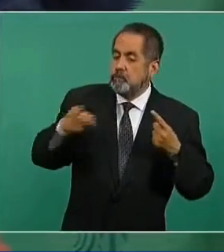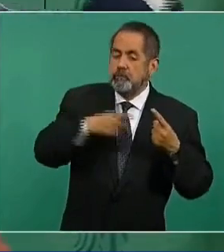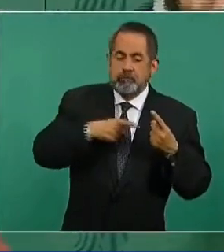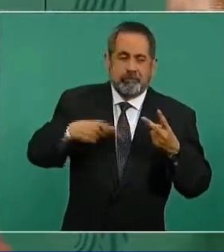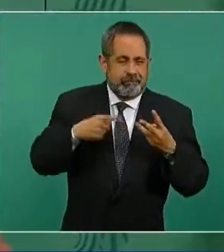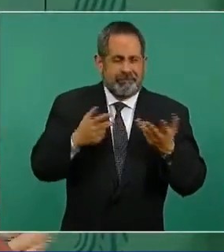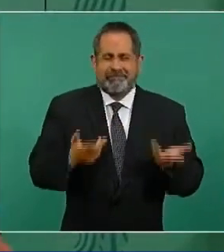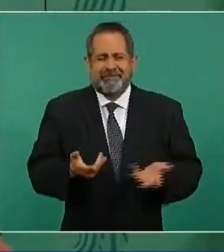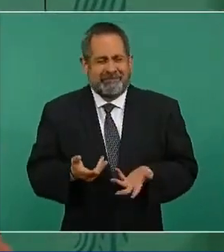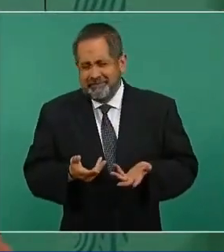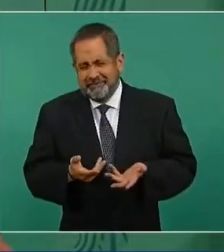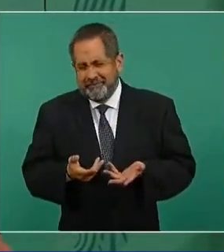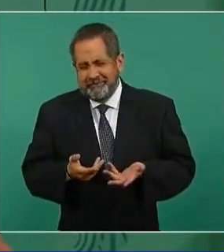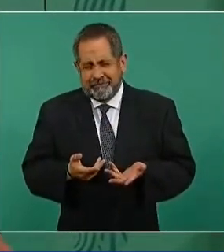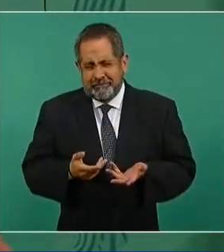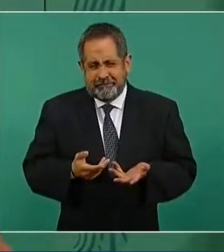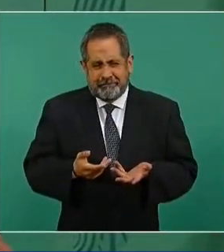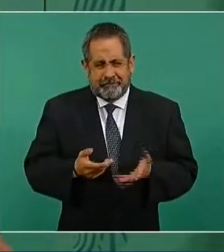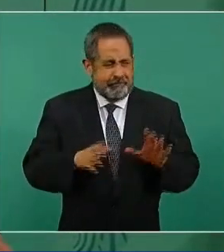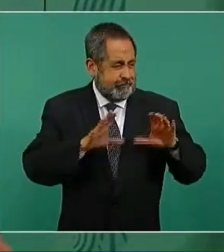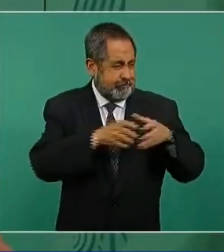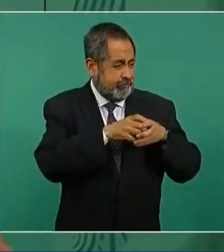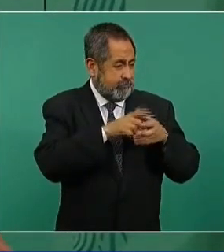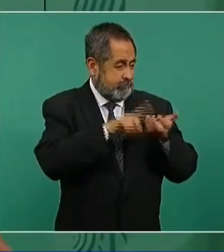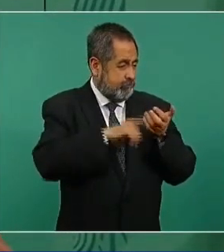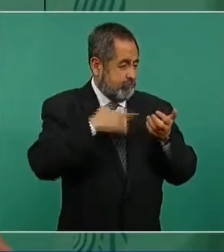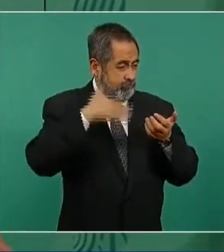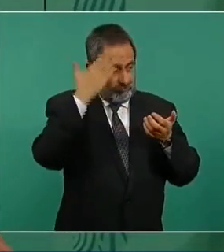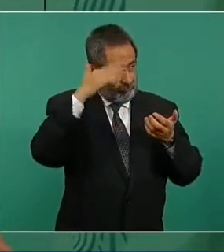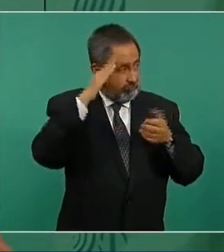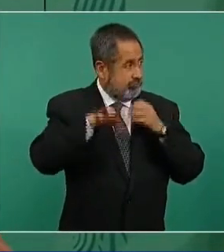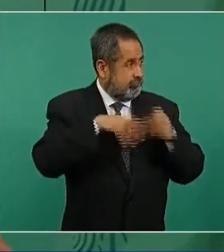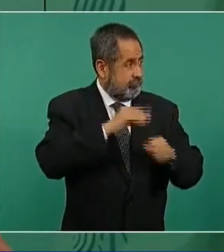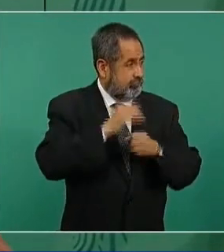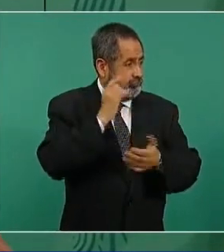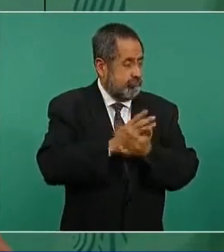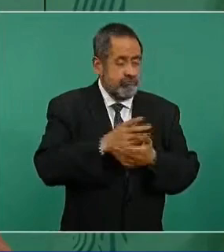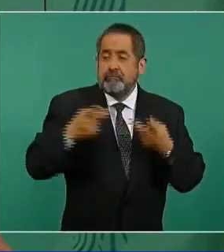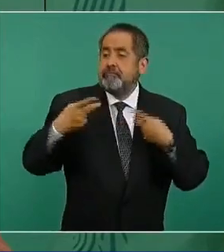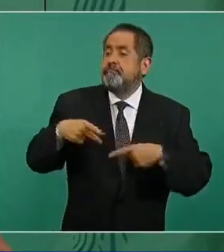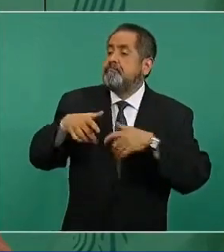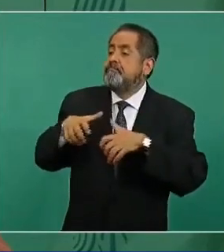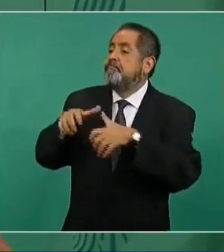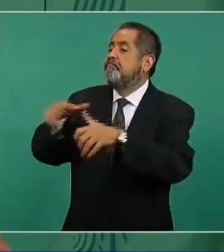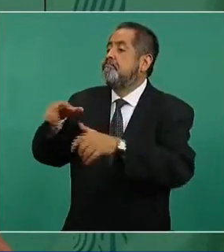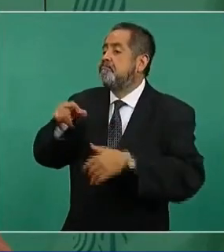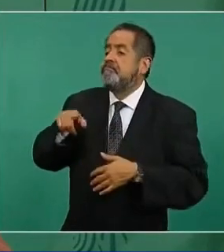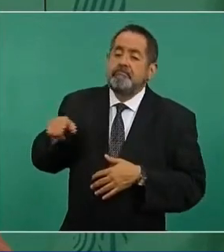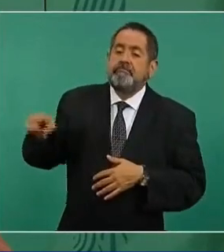los únicos que sabemos, y que el pueblo